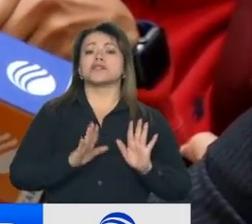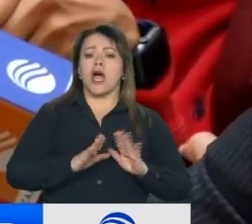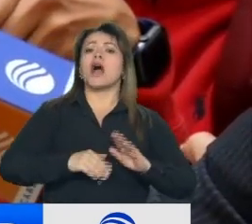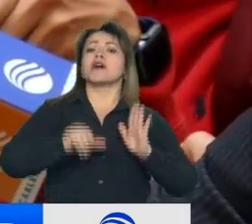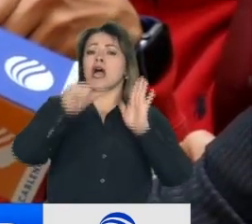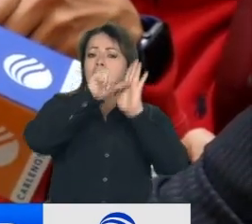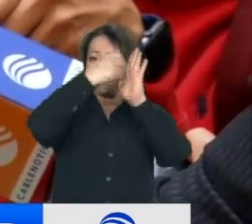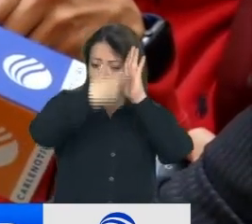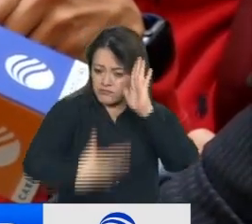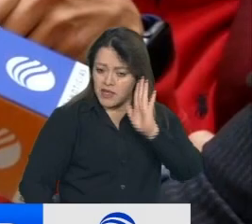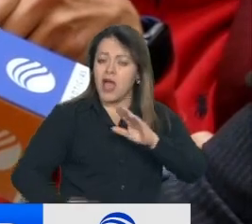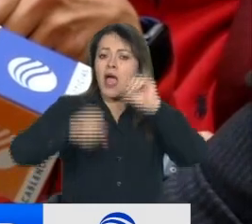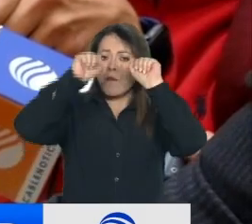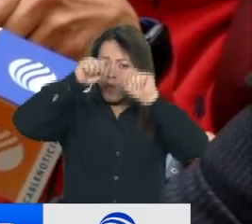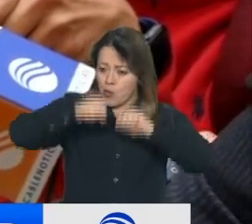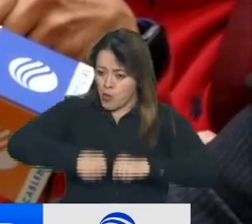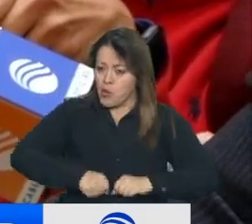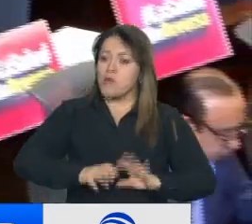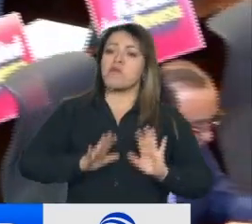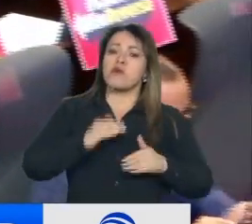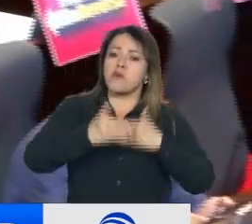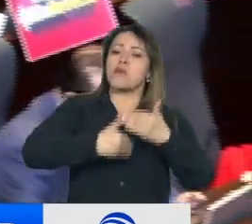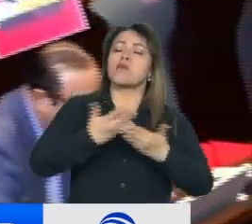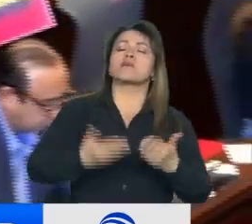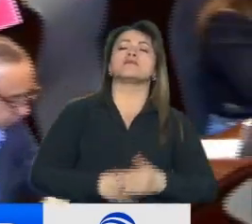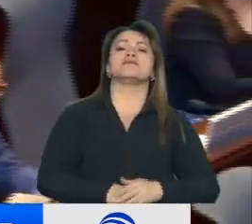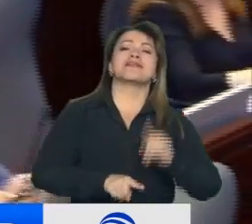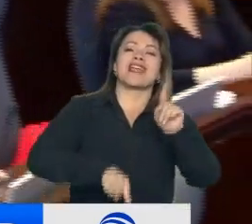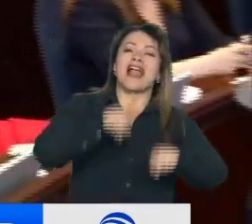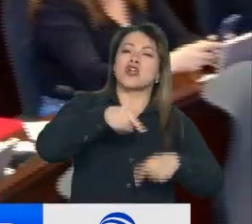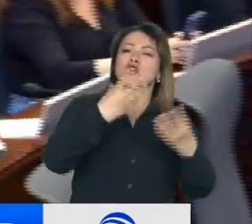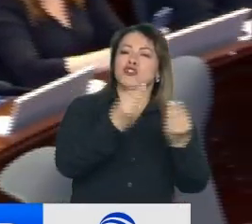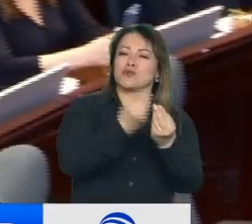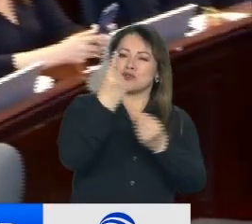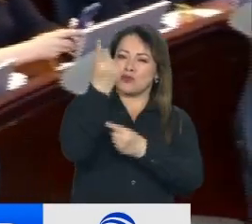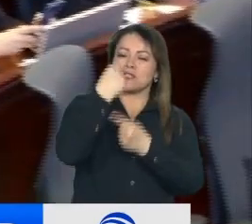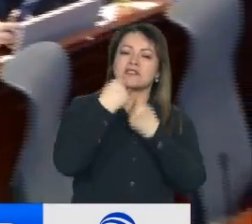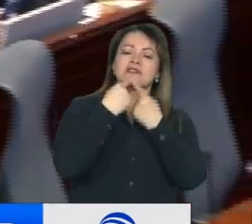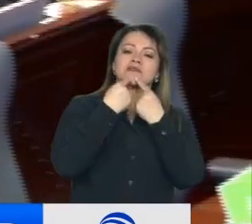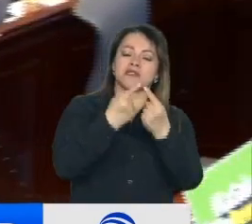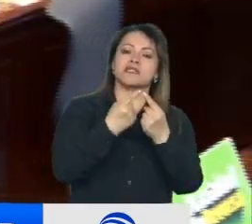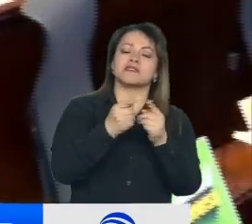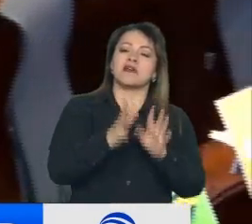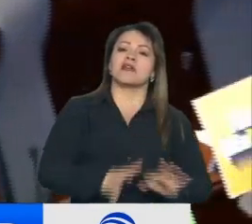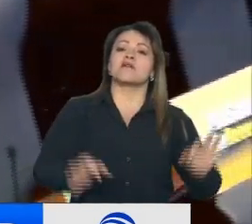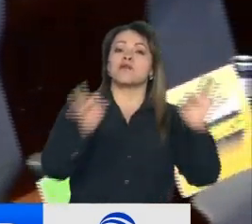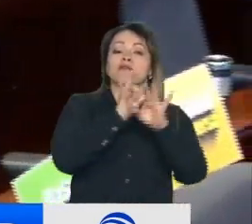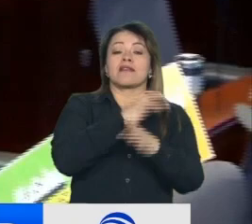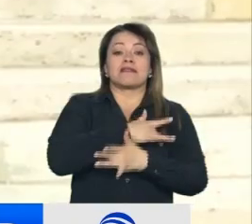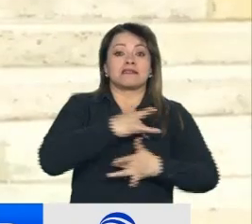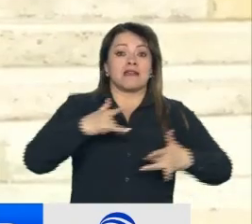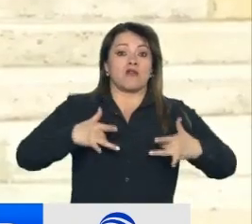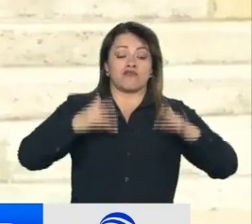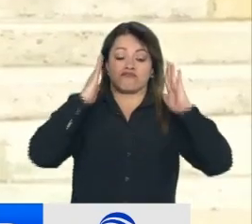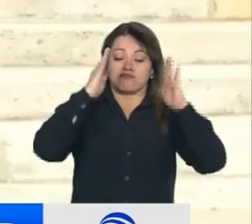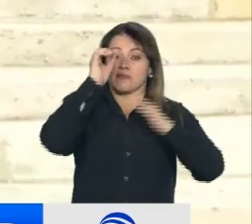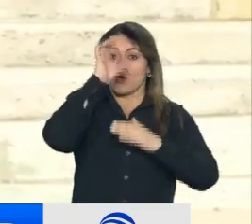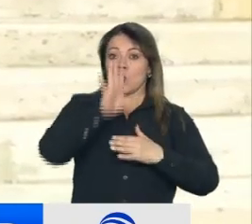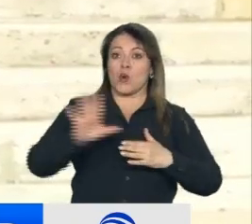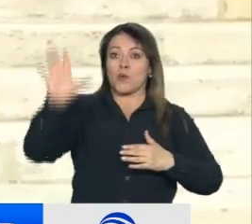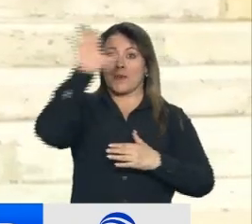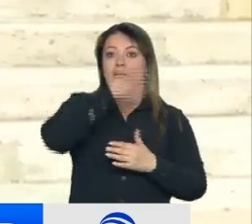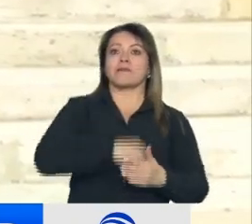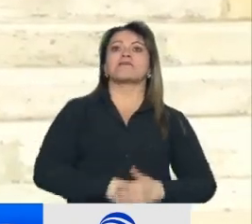del 60-70% de los impedimentos. Para algunos parlamentarios, por encima de todo está la salud de los colombianos. Lo que está pasando